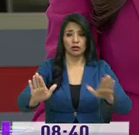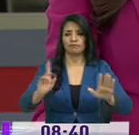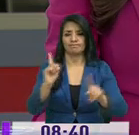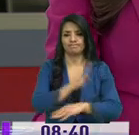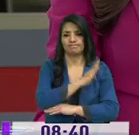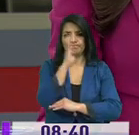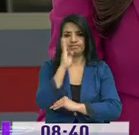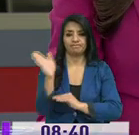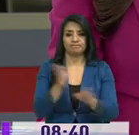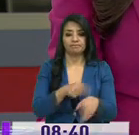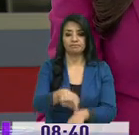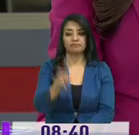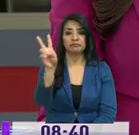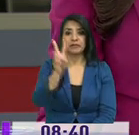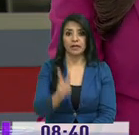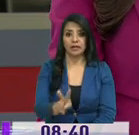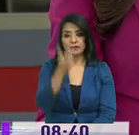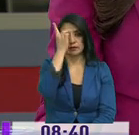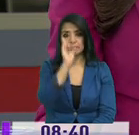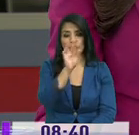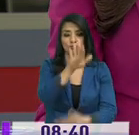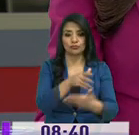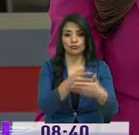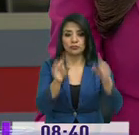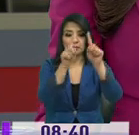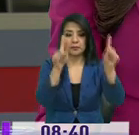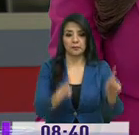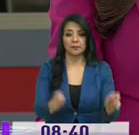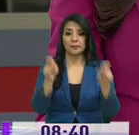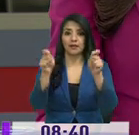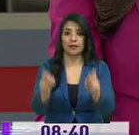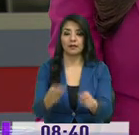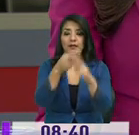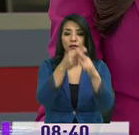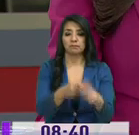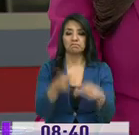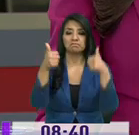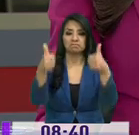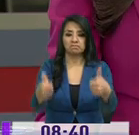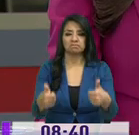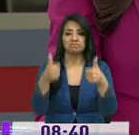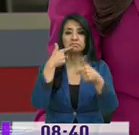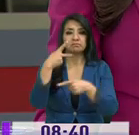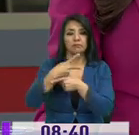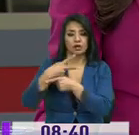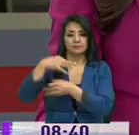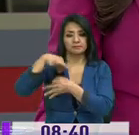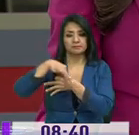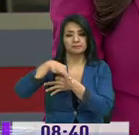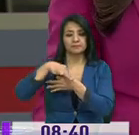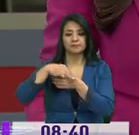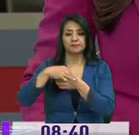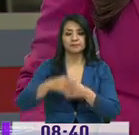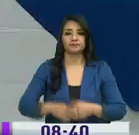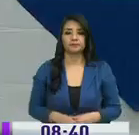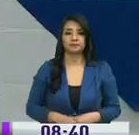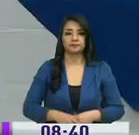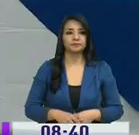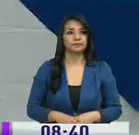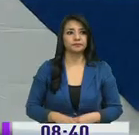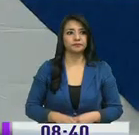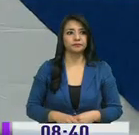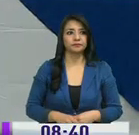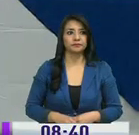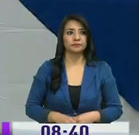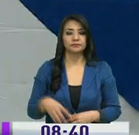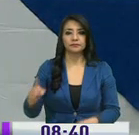lado, este viernes se decide el orden en las papeletas electorales que tendrán los candidatos al Consejo de Participación Ciudadana. Será